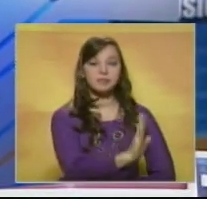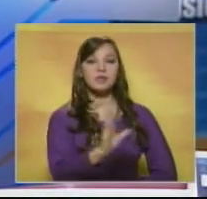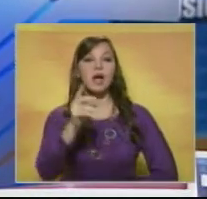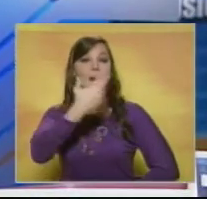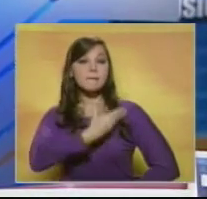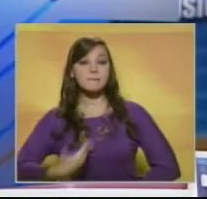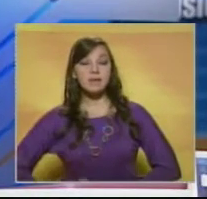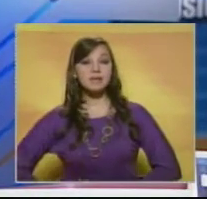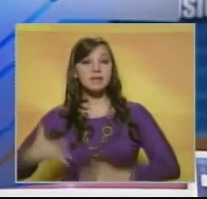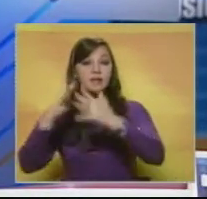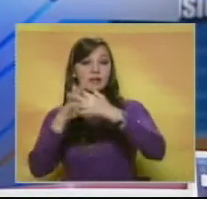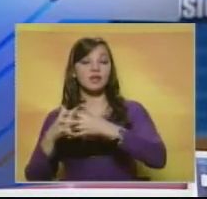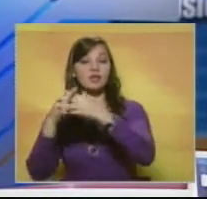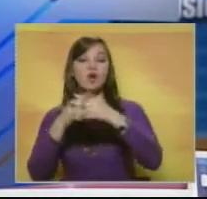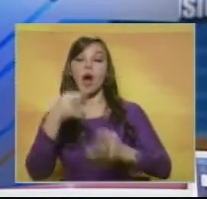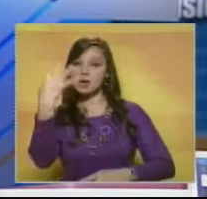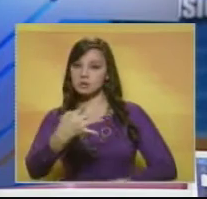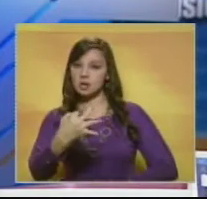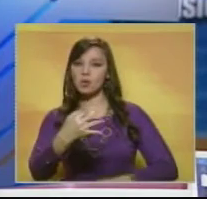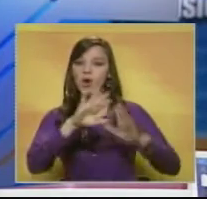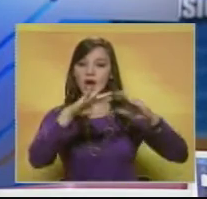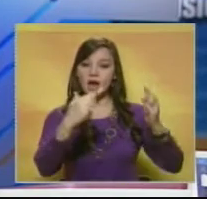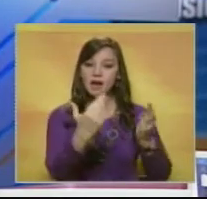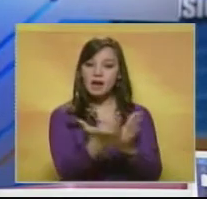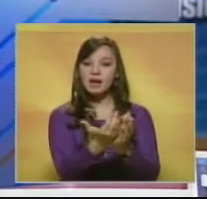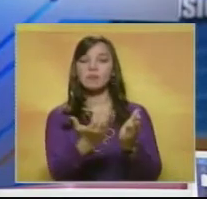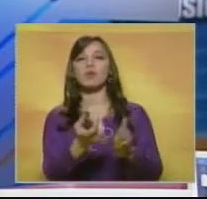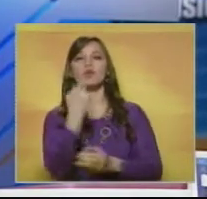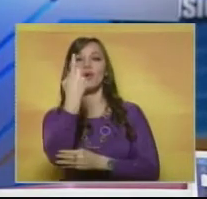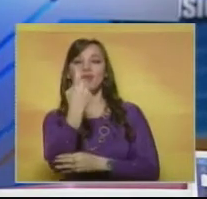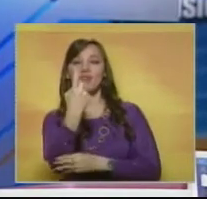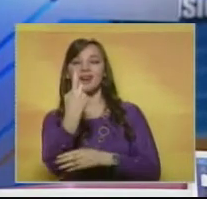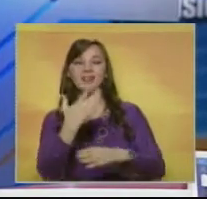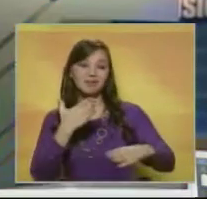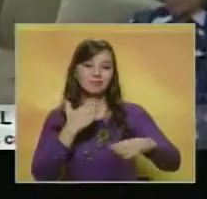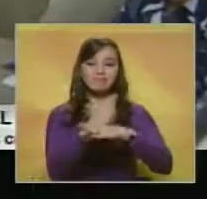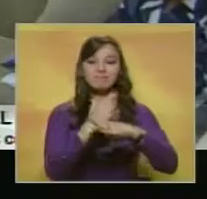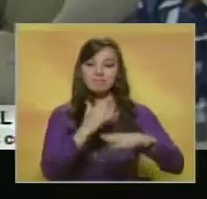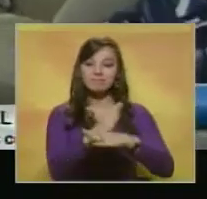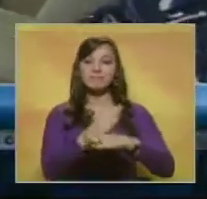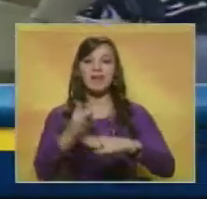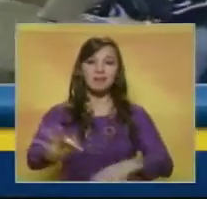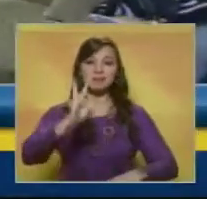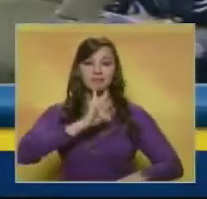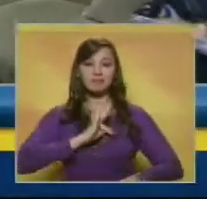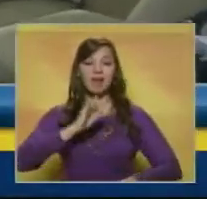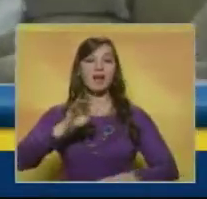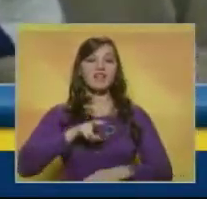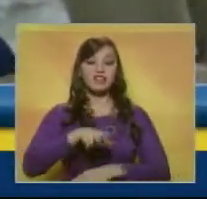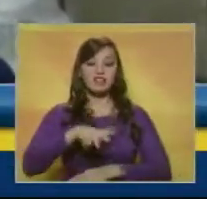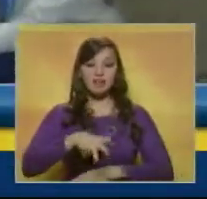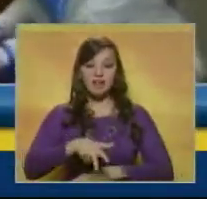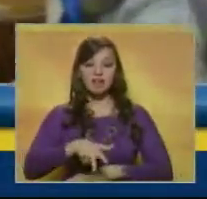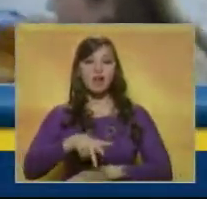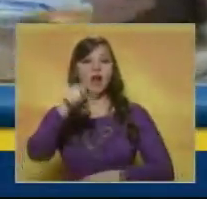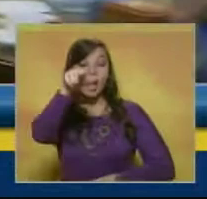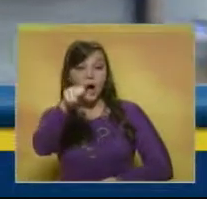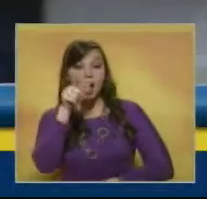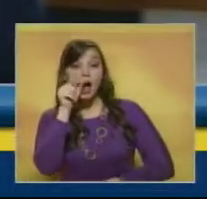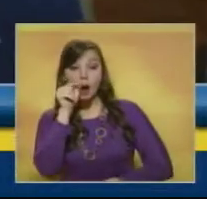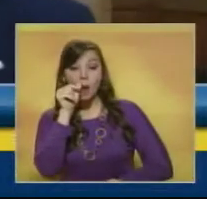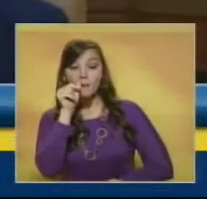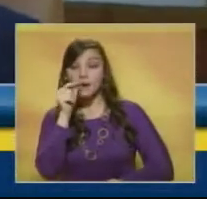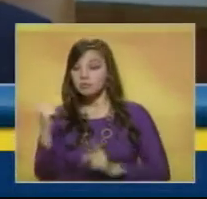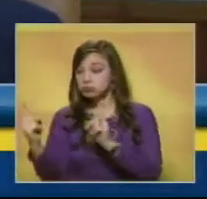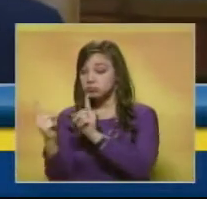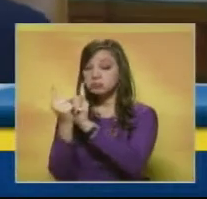Obama, aseguró que el mundo no está haciendo lo suficiente para contener la amenaza del ébola. Obama sostendrá este miércoles una conferencia en video con